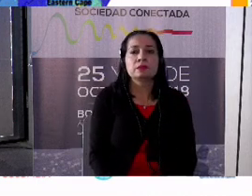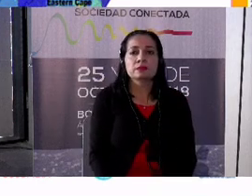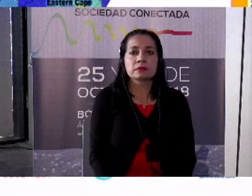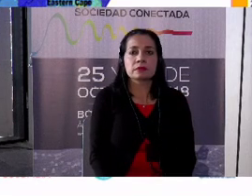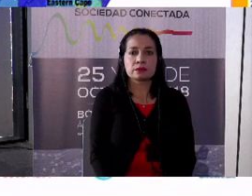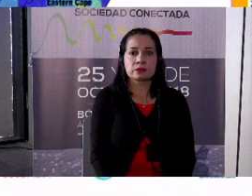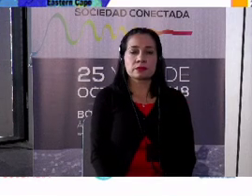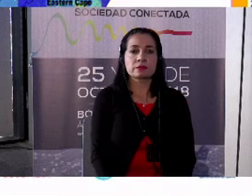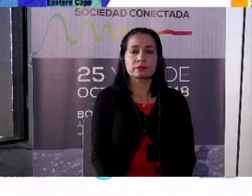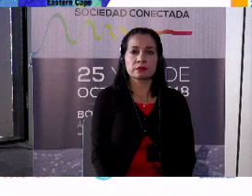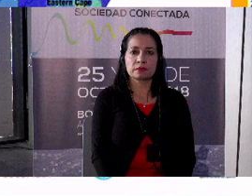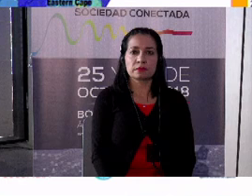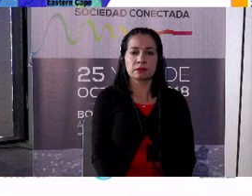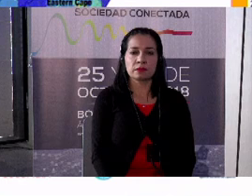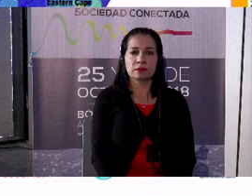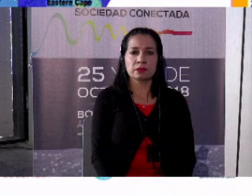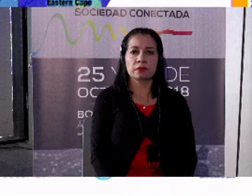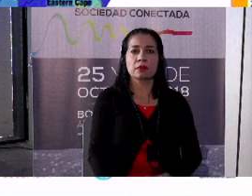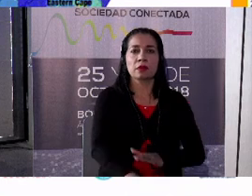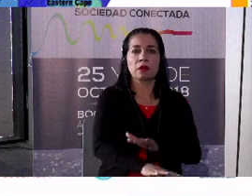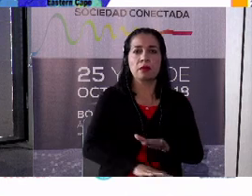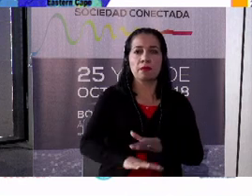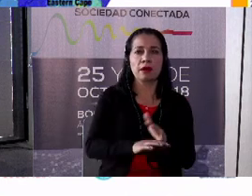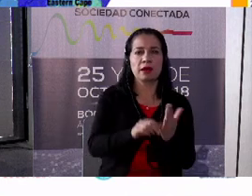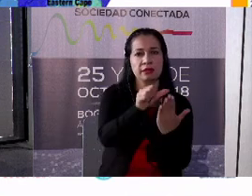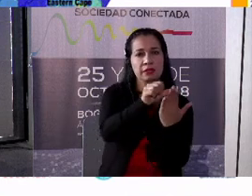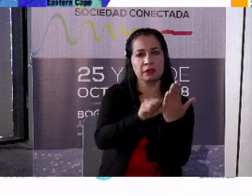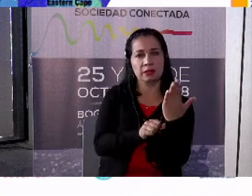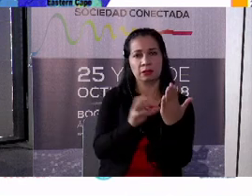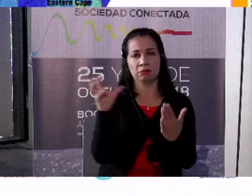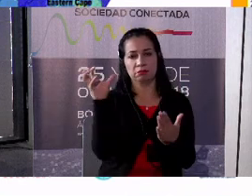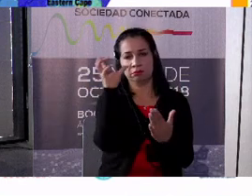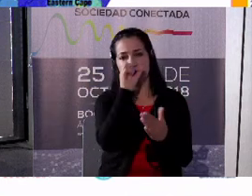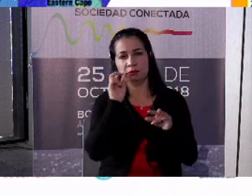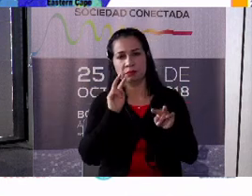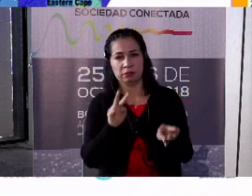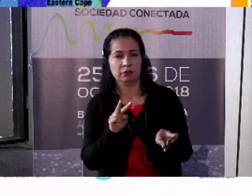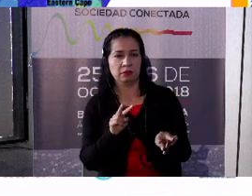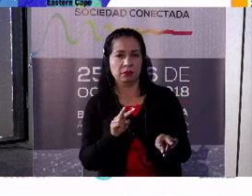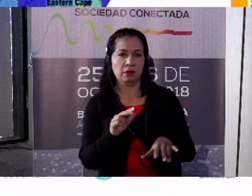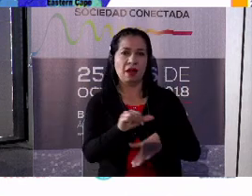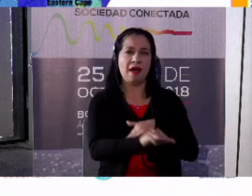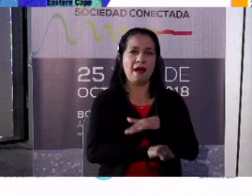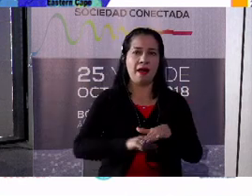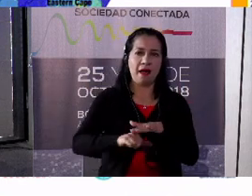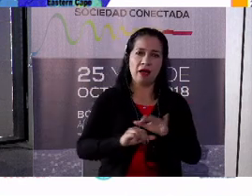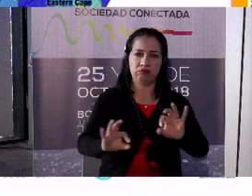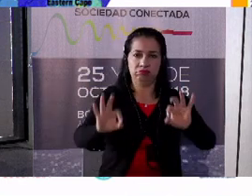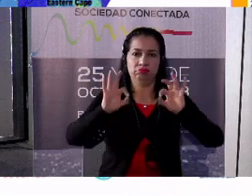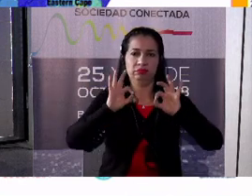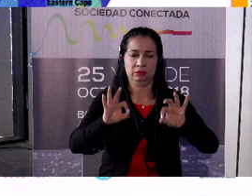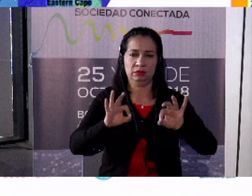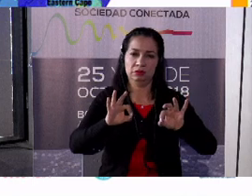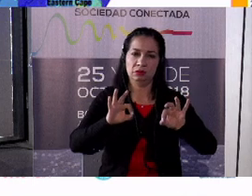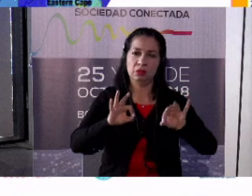a y la base de datos nos permitió identificar la área ideal para colocar este